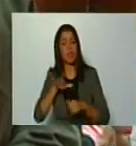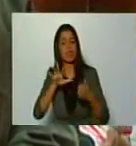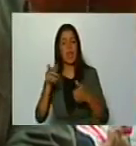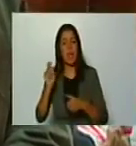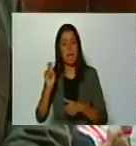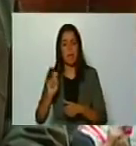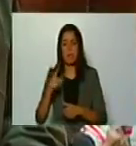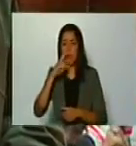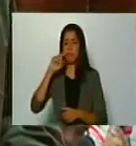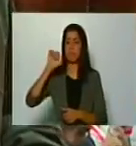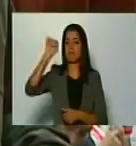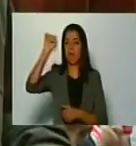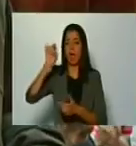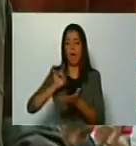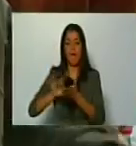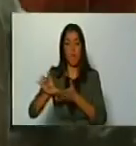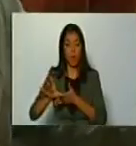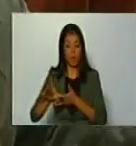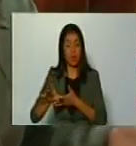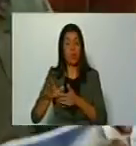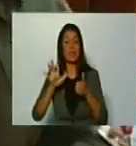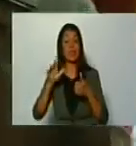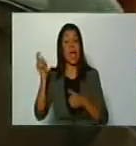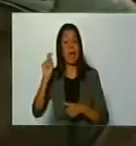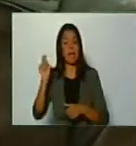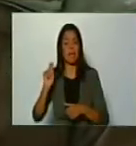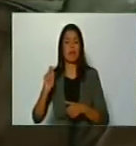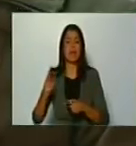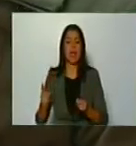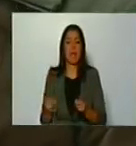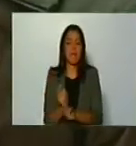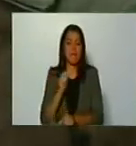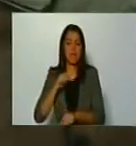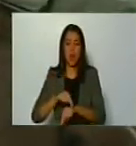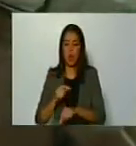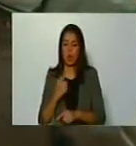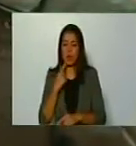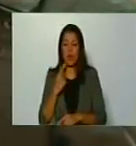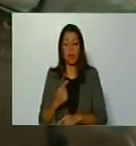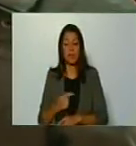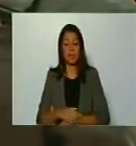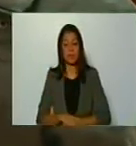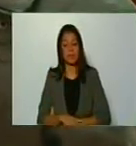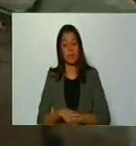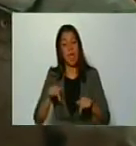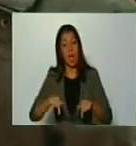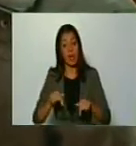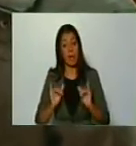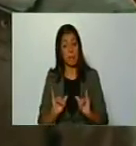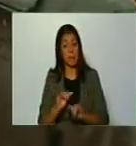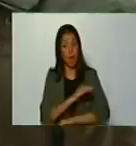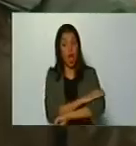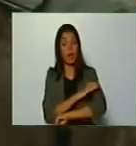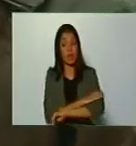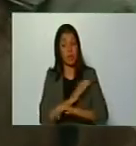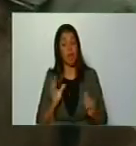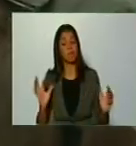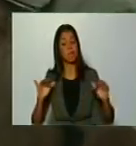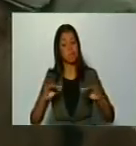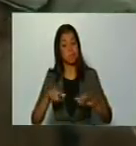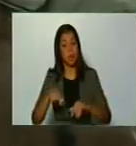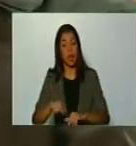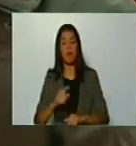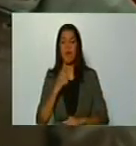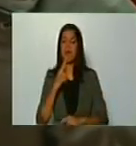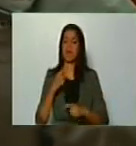Nicolás, que inclusive 6 meses era mucho. No declararon en esta misma asamblea, el